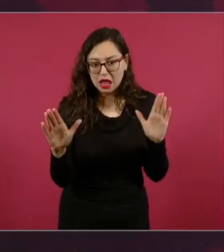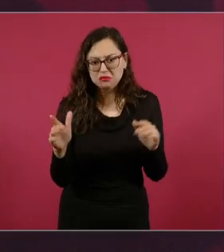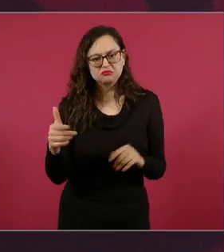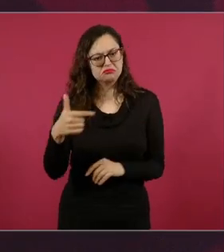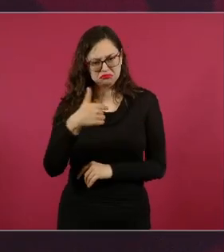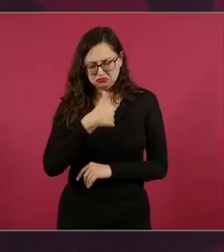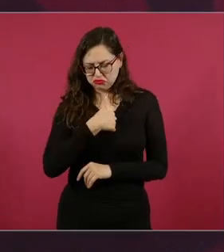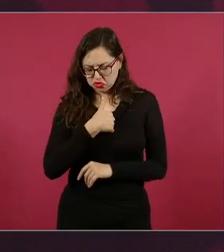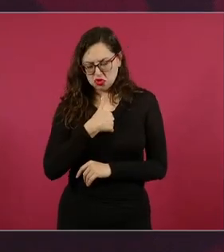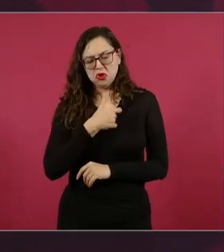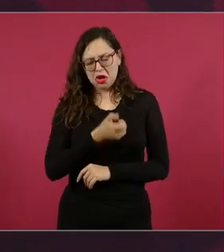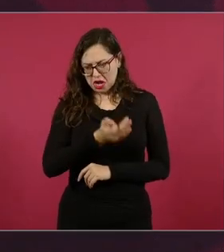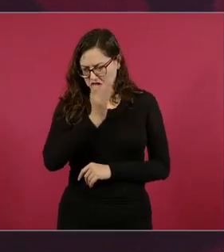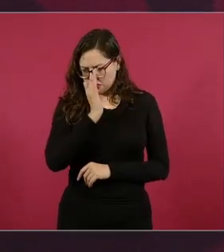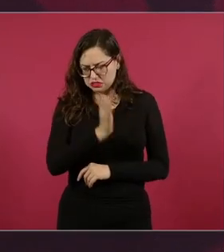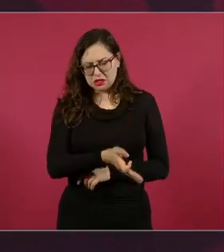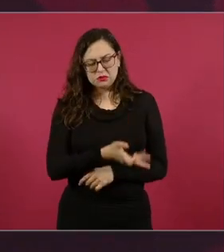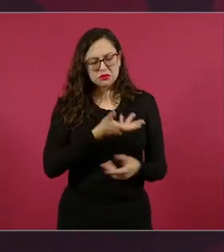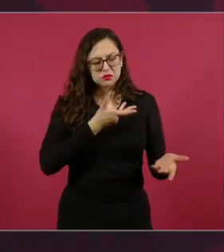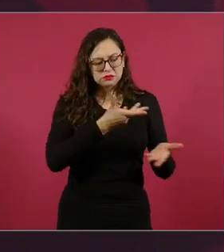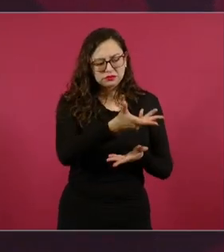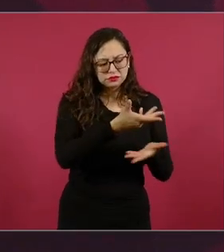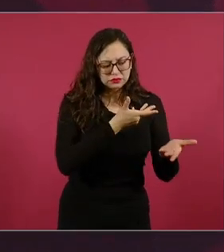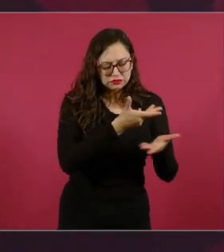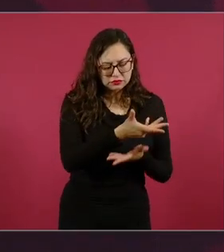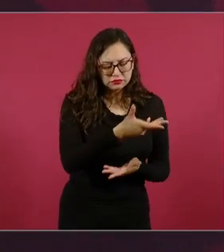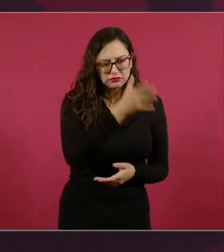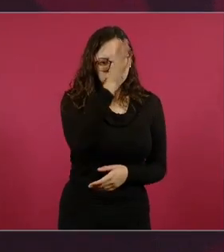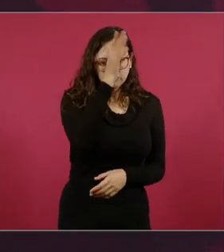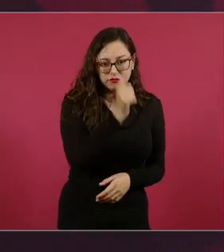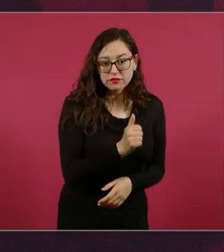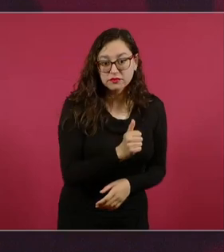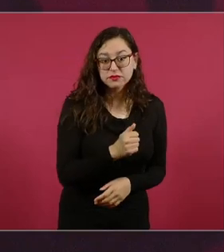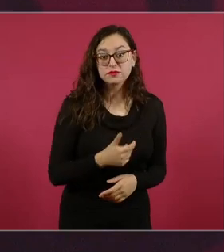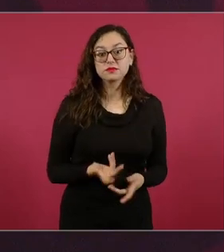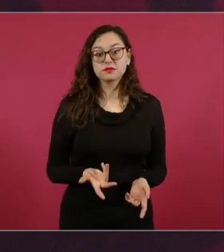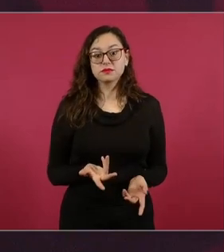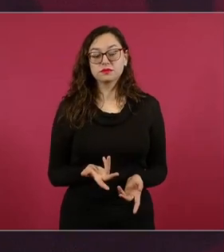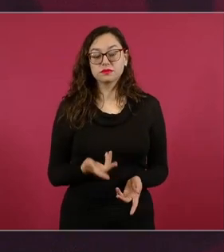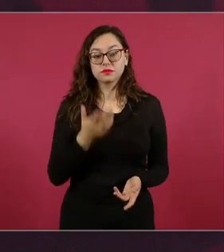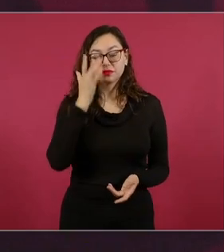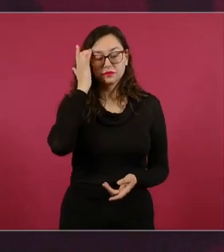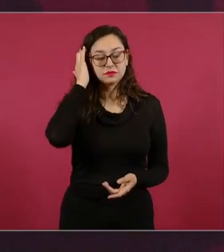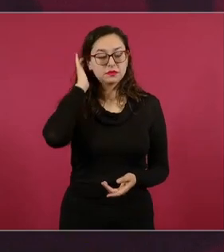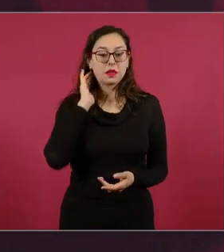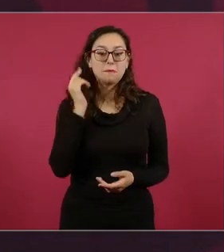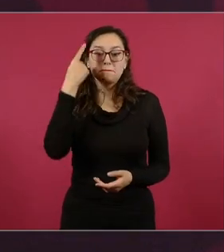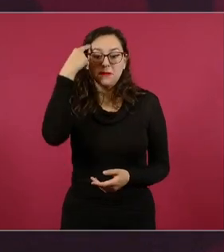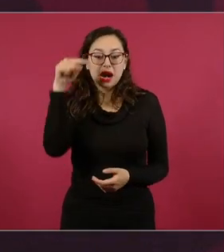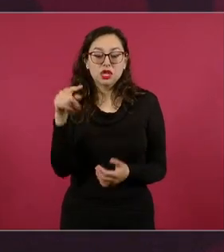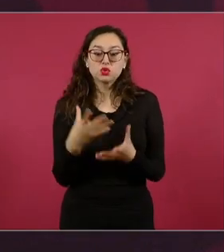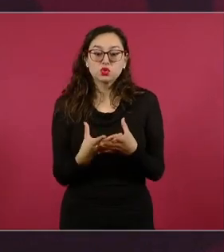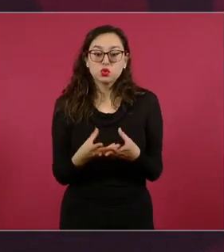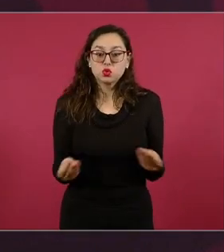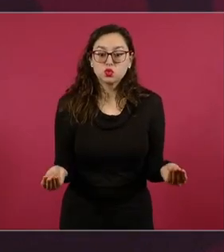el presidente de la República, de la investidura presidencial, ¿sí?, para buscar un acuerdo.